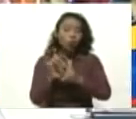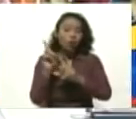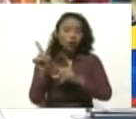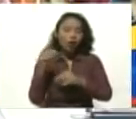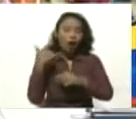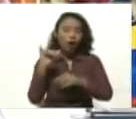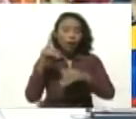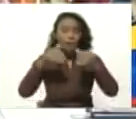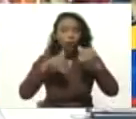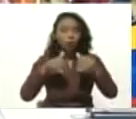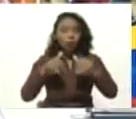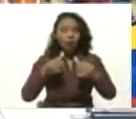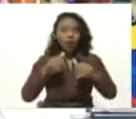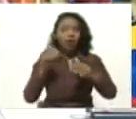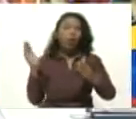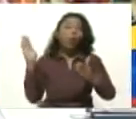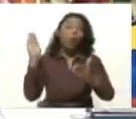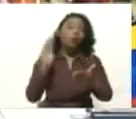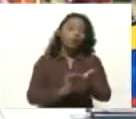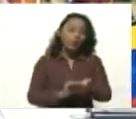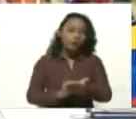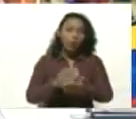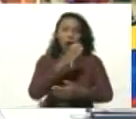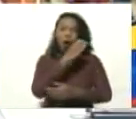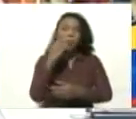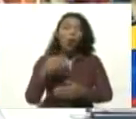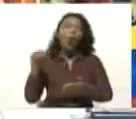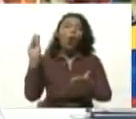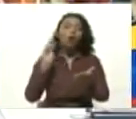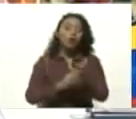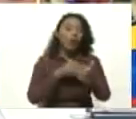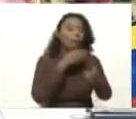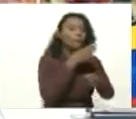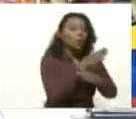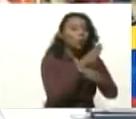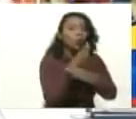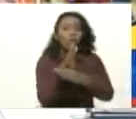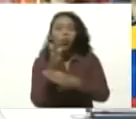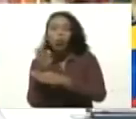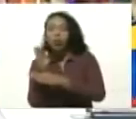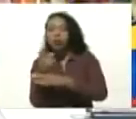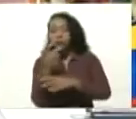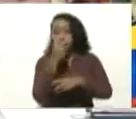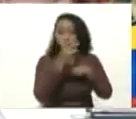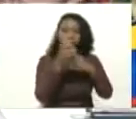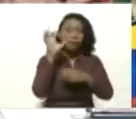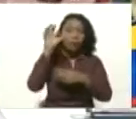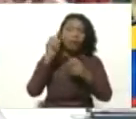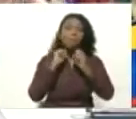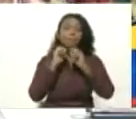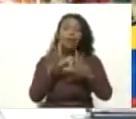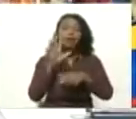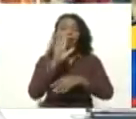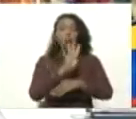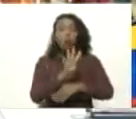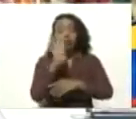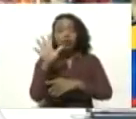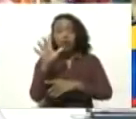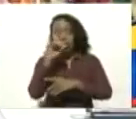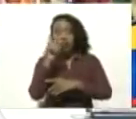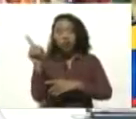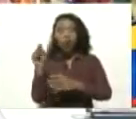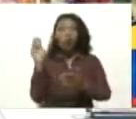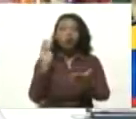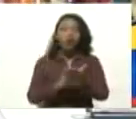elecciones, y vuelve, entonces Capriles vuelve a recorrer el país. Capriles, se pierde 4 o 5 años y vuelve cuando hay